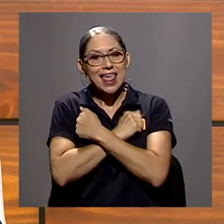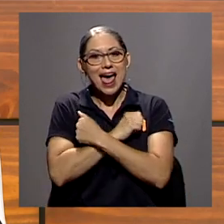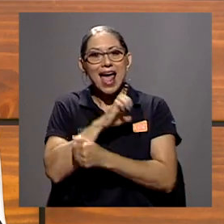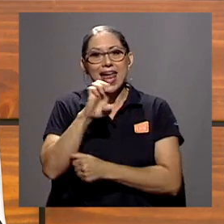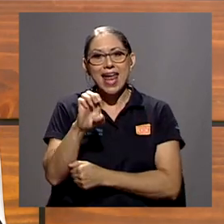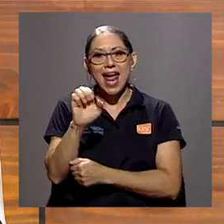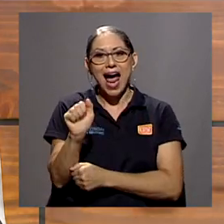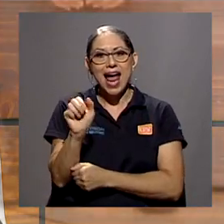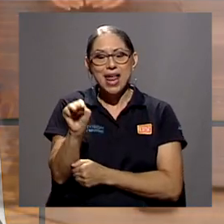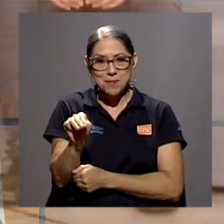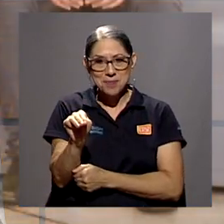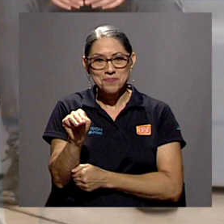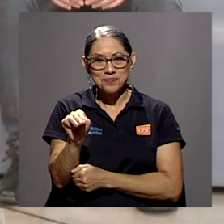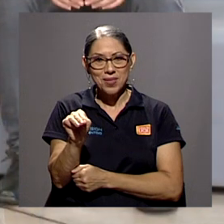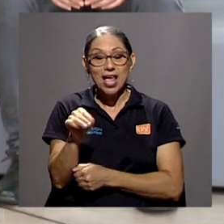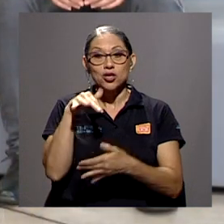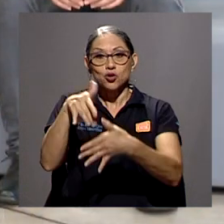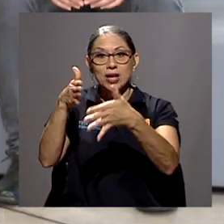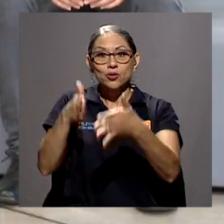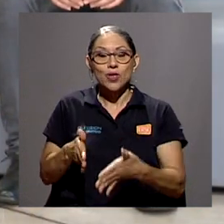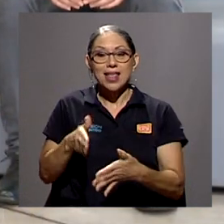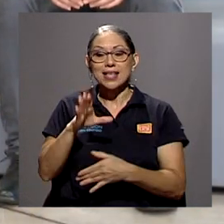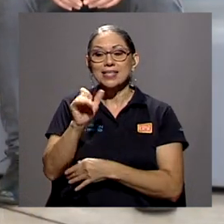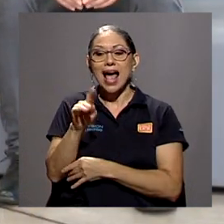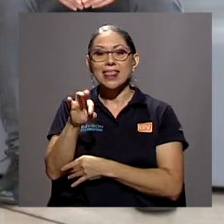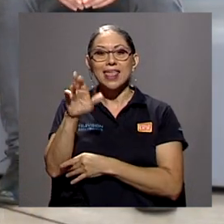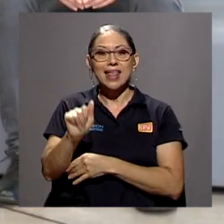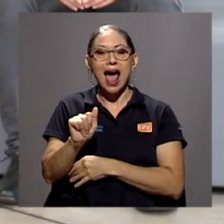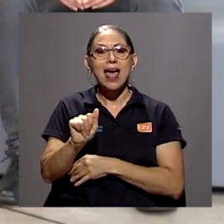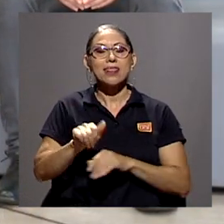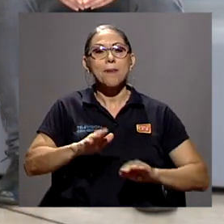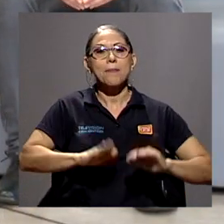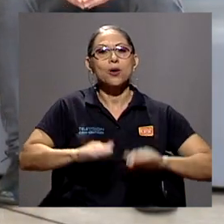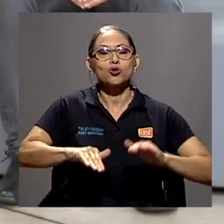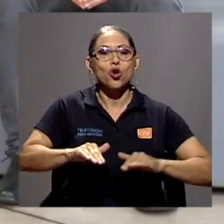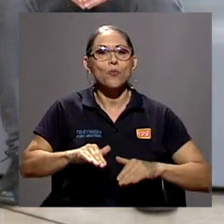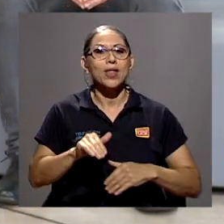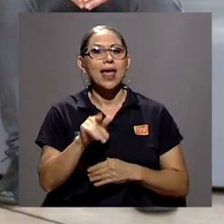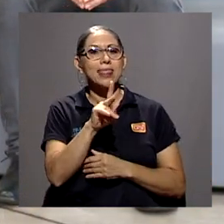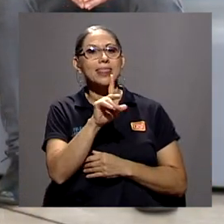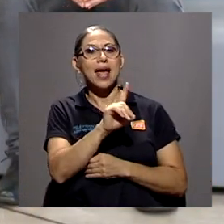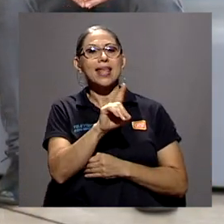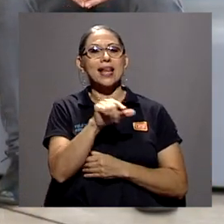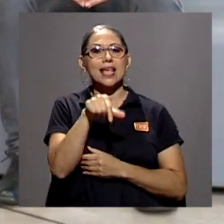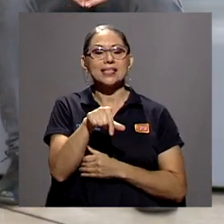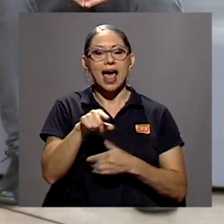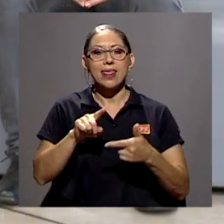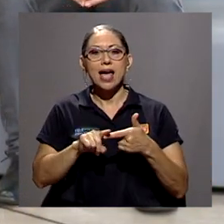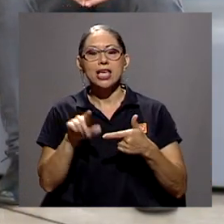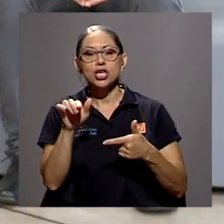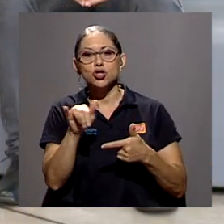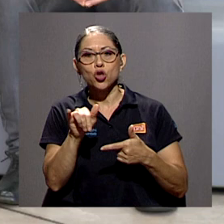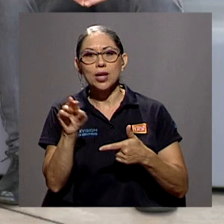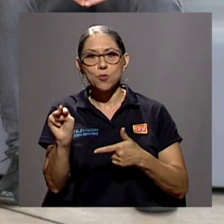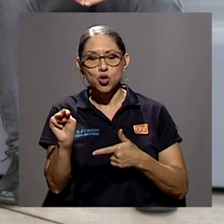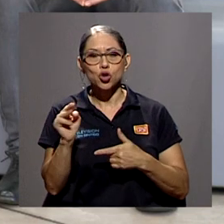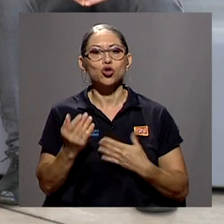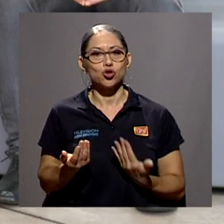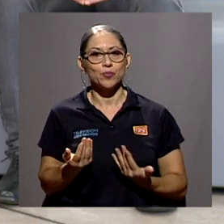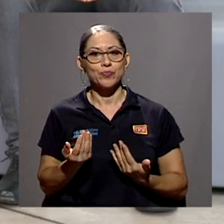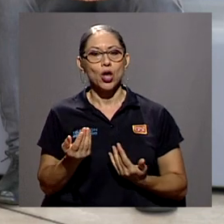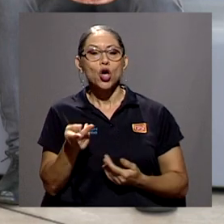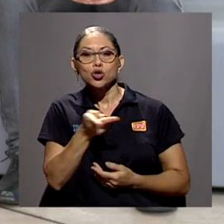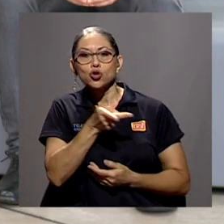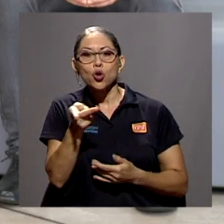son estudiantes de la cátedra de percusión se trata de daniel quezada y de yonder muñoz muñoz son